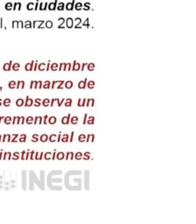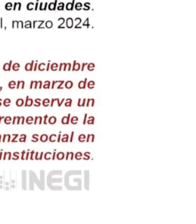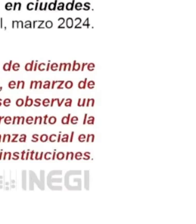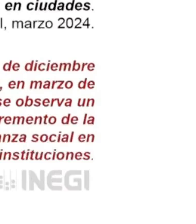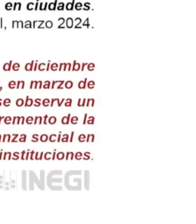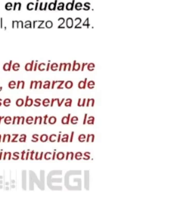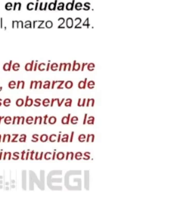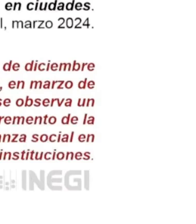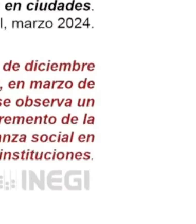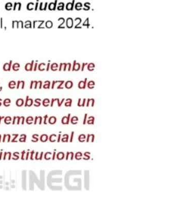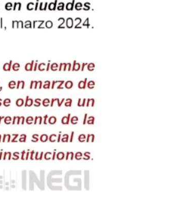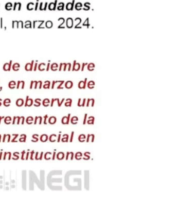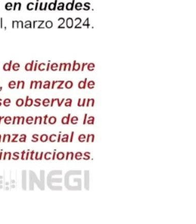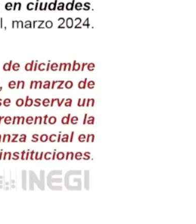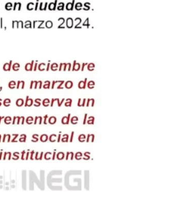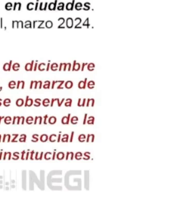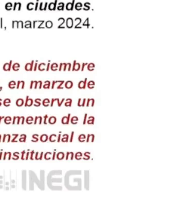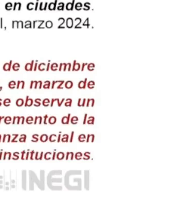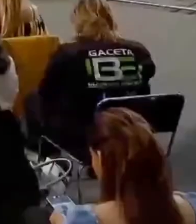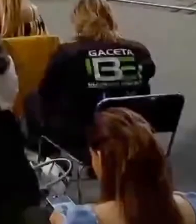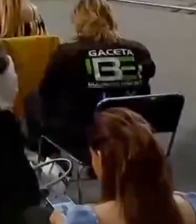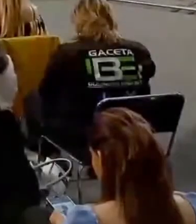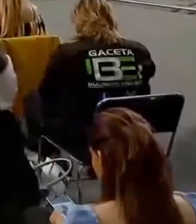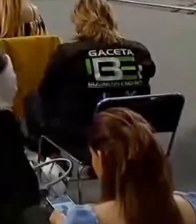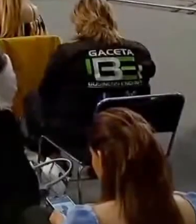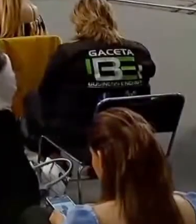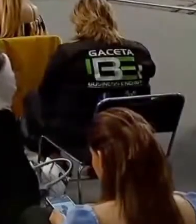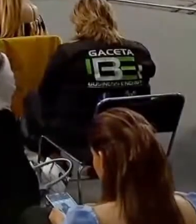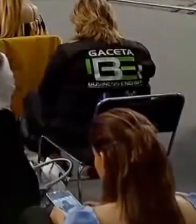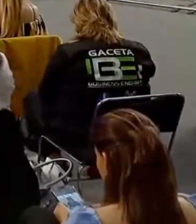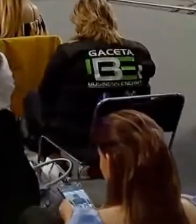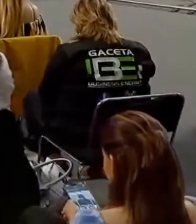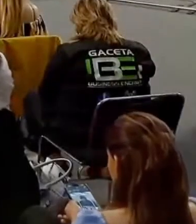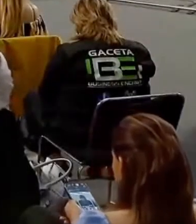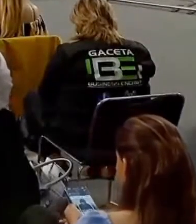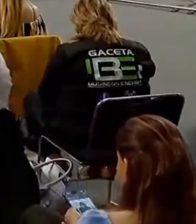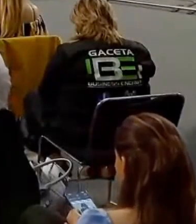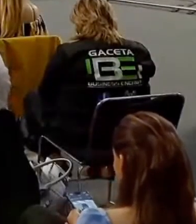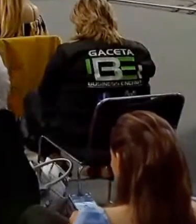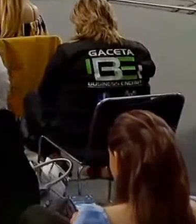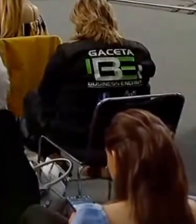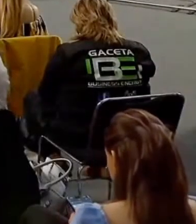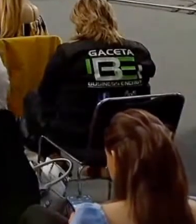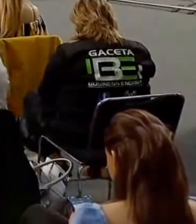Confianza social en actores gubernamentales. También es ciudades.